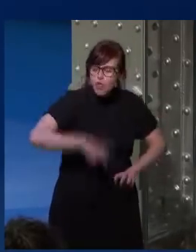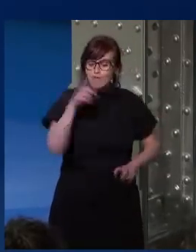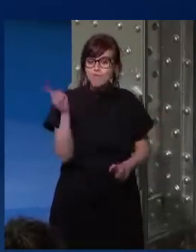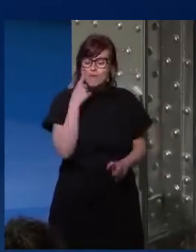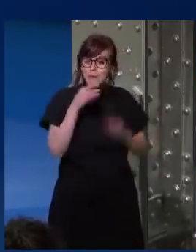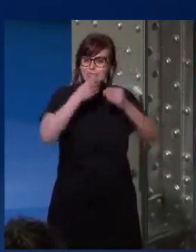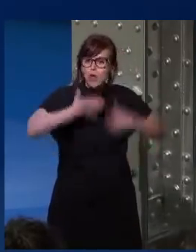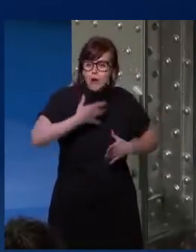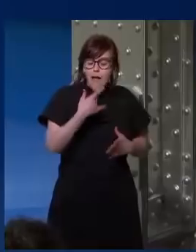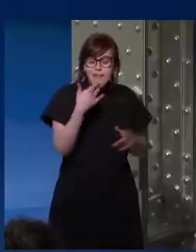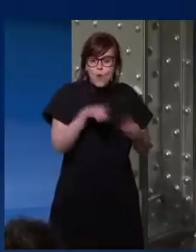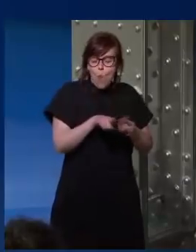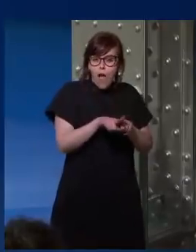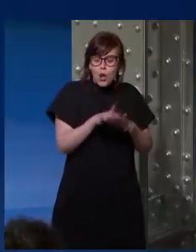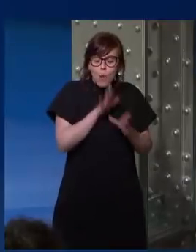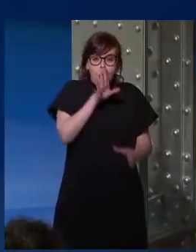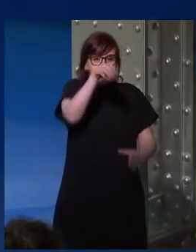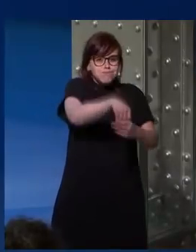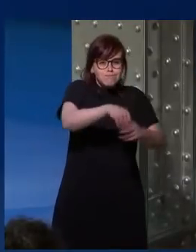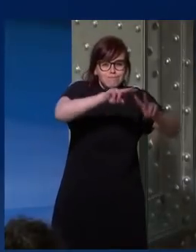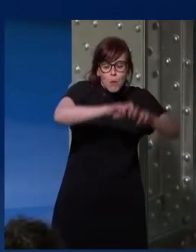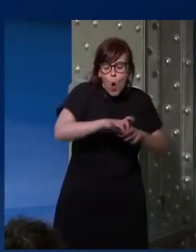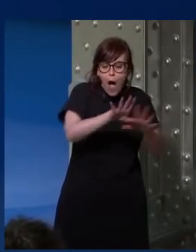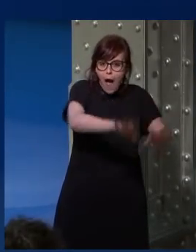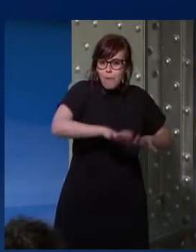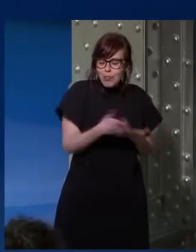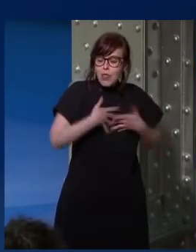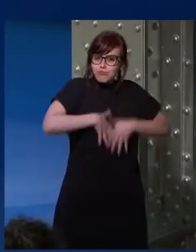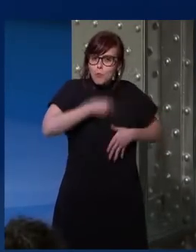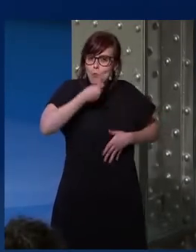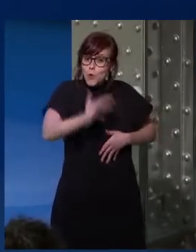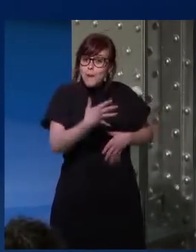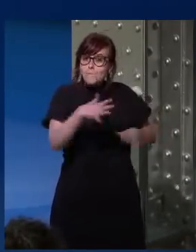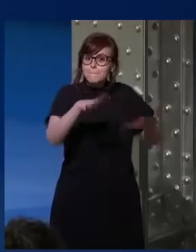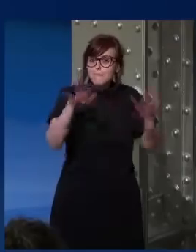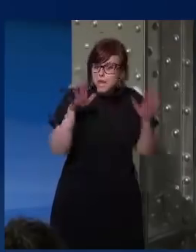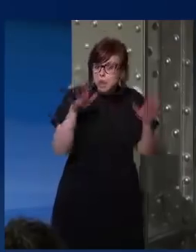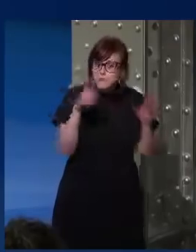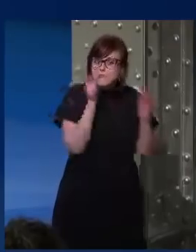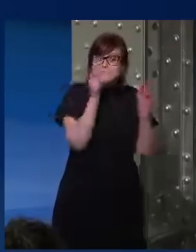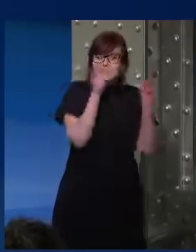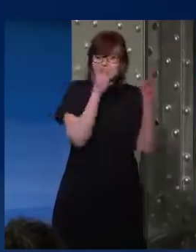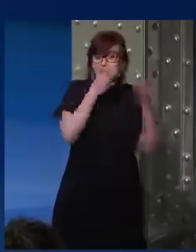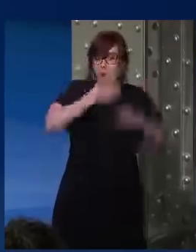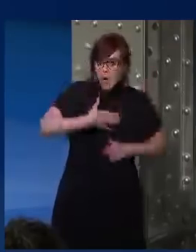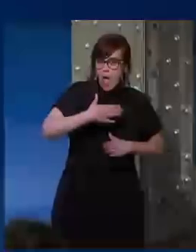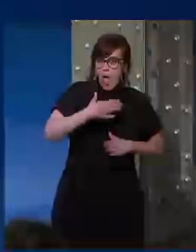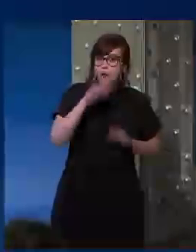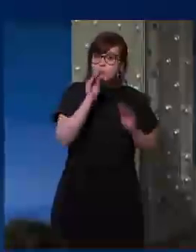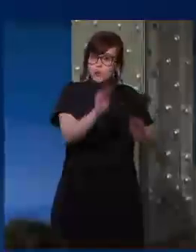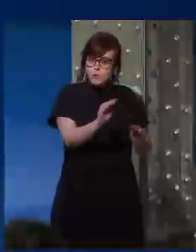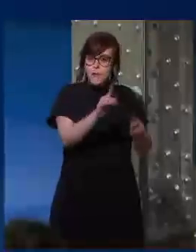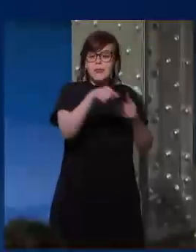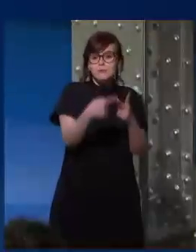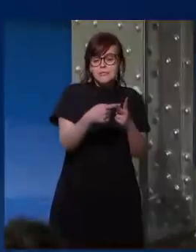lleno en las historias y aprendes muchísimo, y eso es muy gratificante. Pero es verdad que empiezas a leer la historia de Concepción Arenal, y de ahí te lleva Emilia